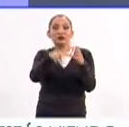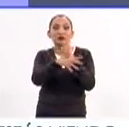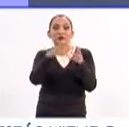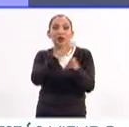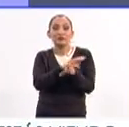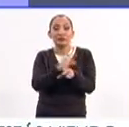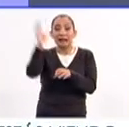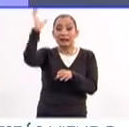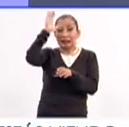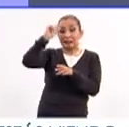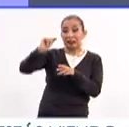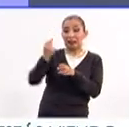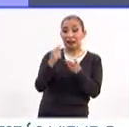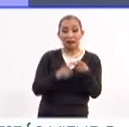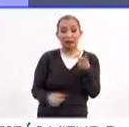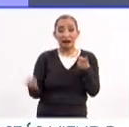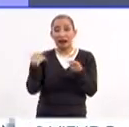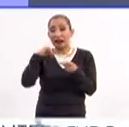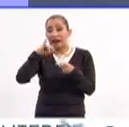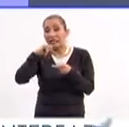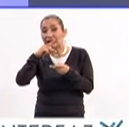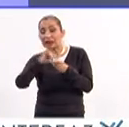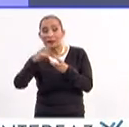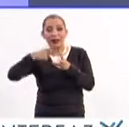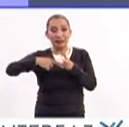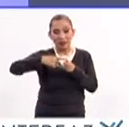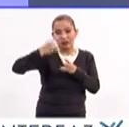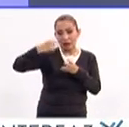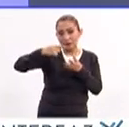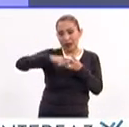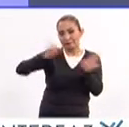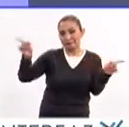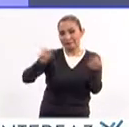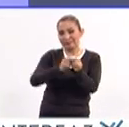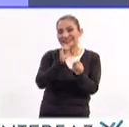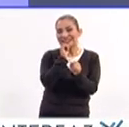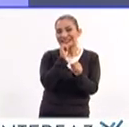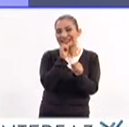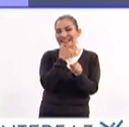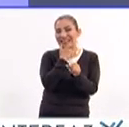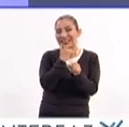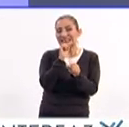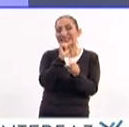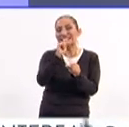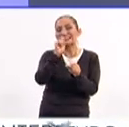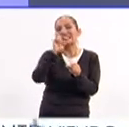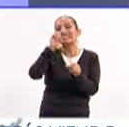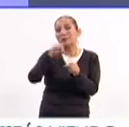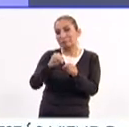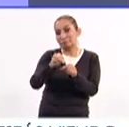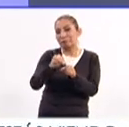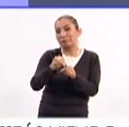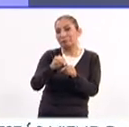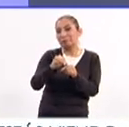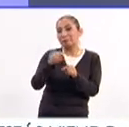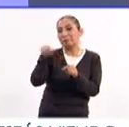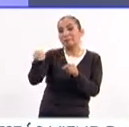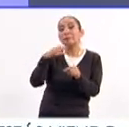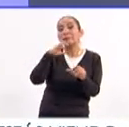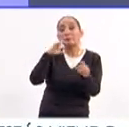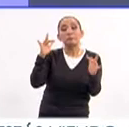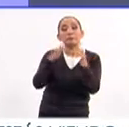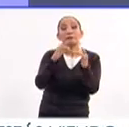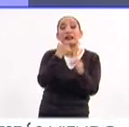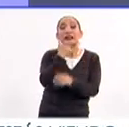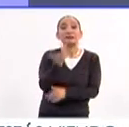Las ciencias, tecnología, ingeniería, matemáticas, que se llaman por sus siglas en inglés STEM, se comunican